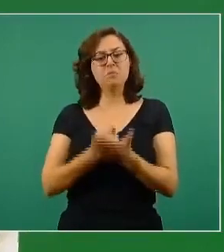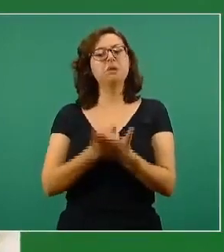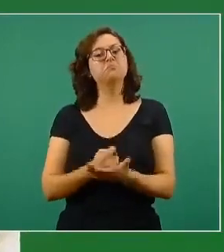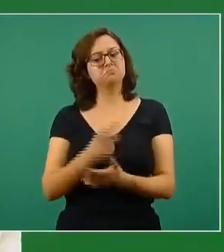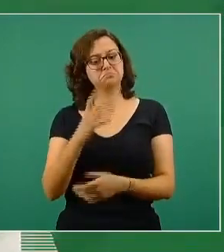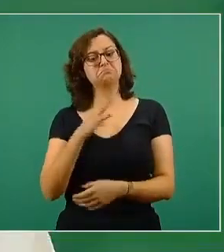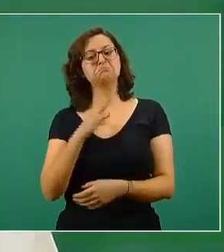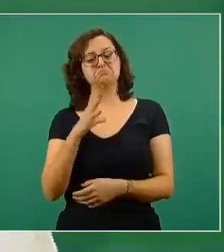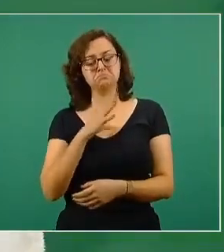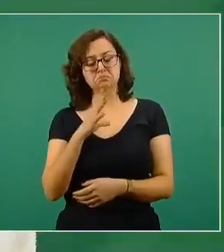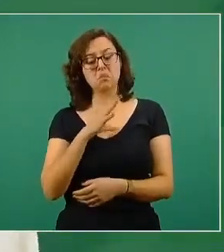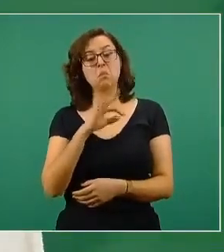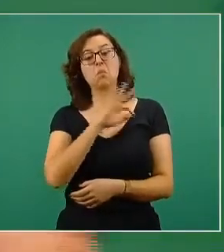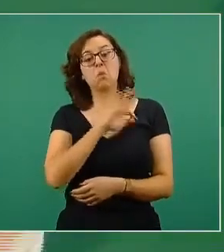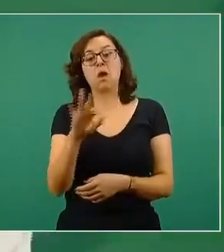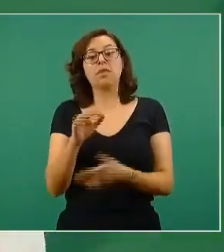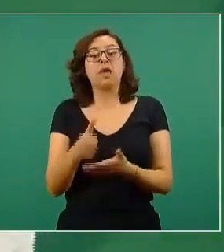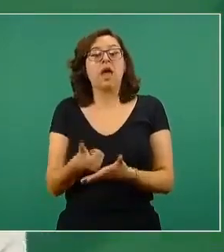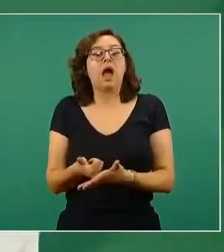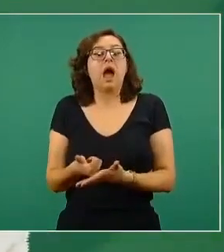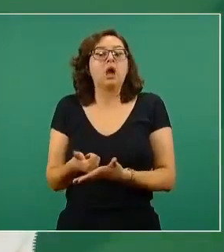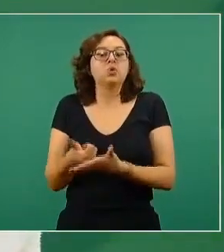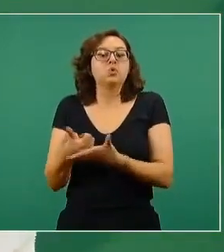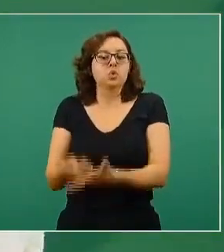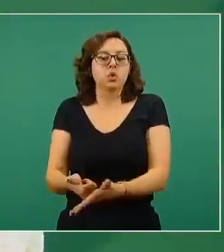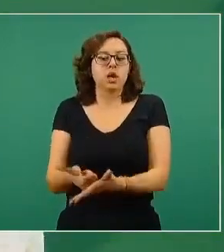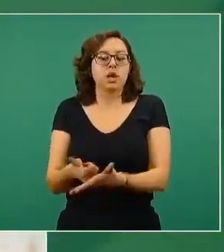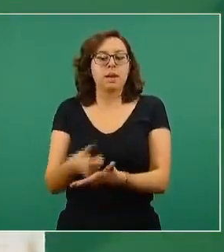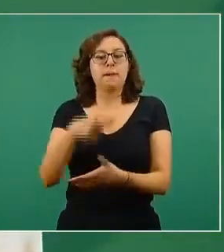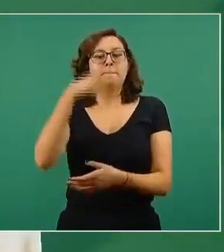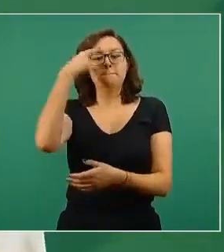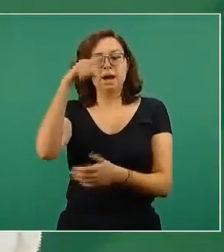respiratoria que permiten compensar esa falta de